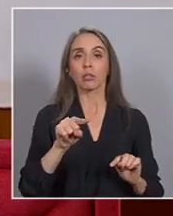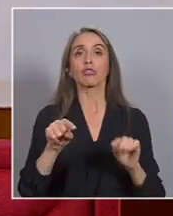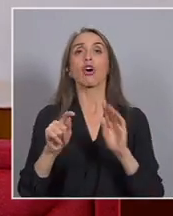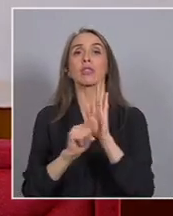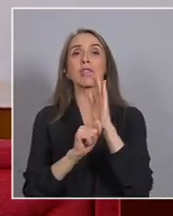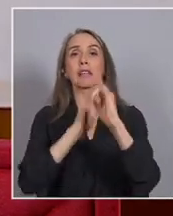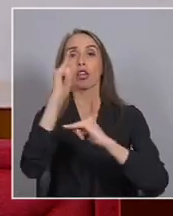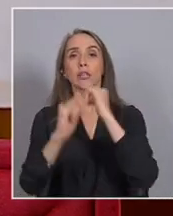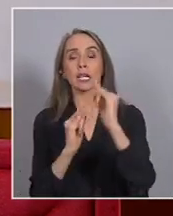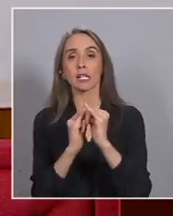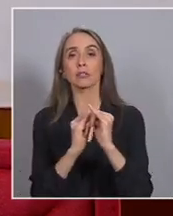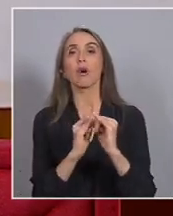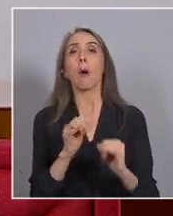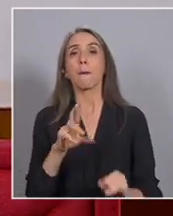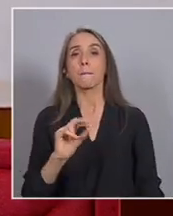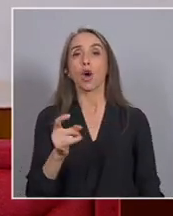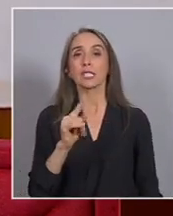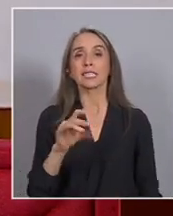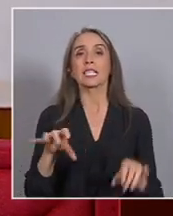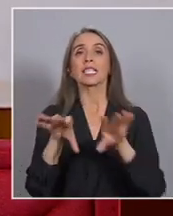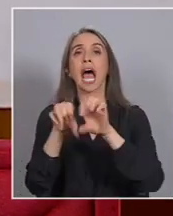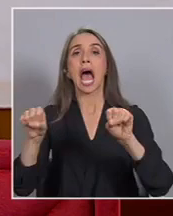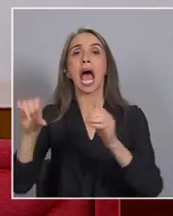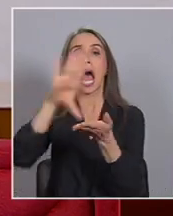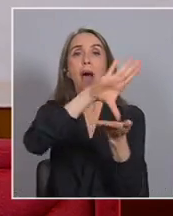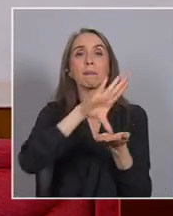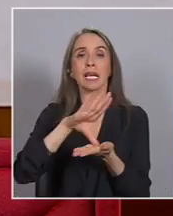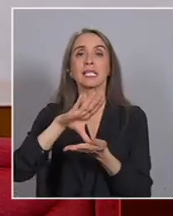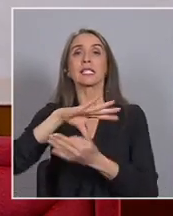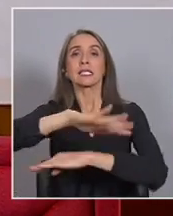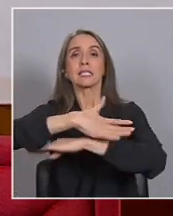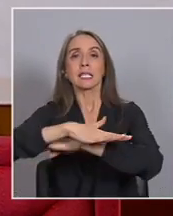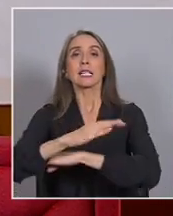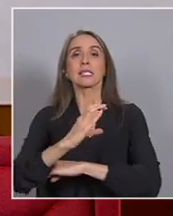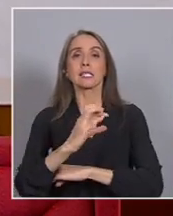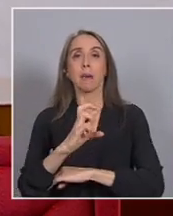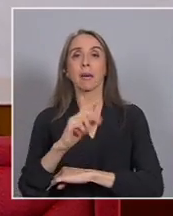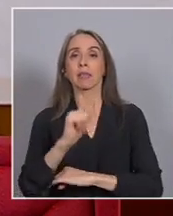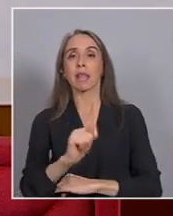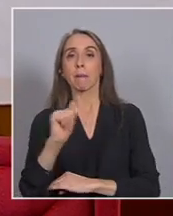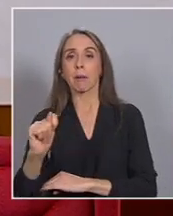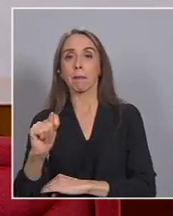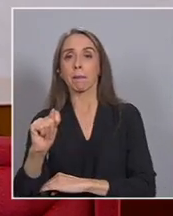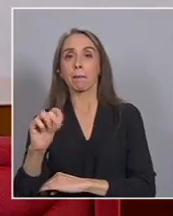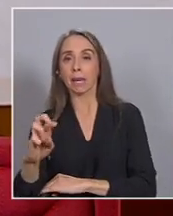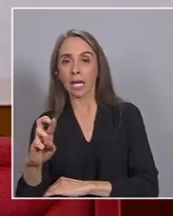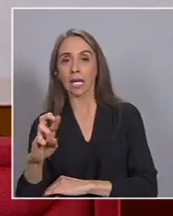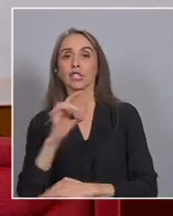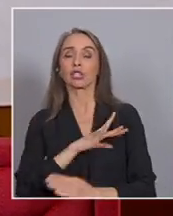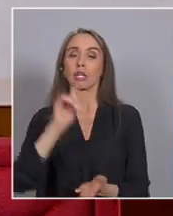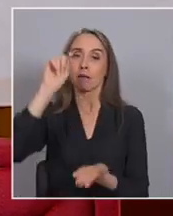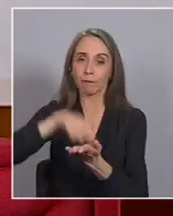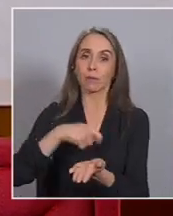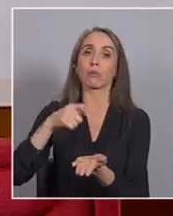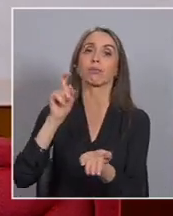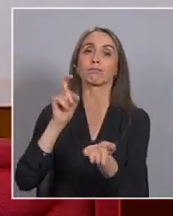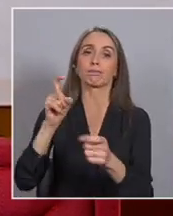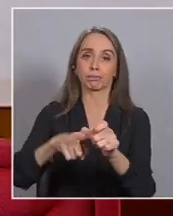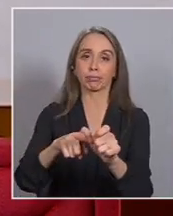Tratado Internacional y Progresista de Asociación Transpacífico, CPTPP. También